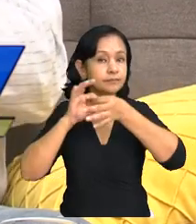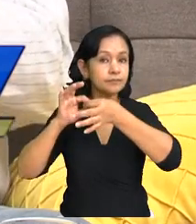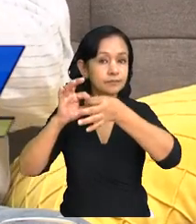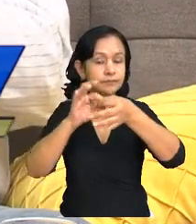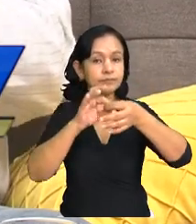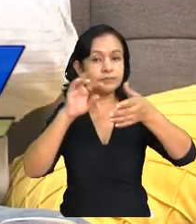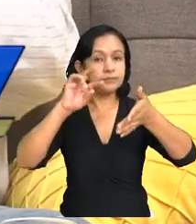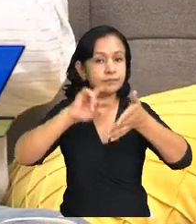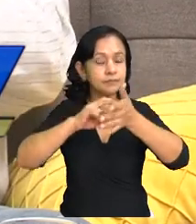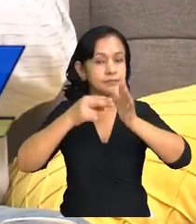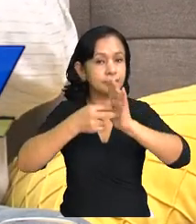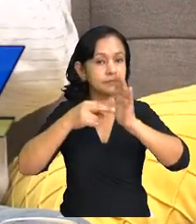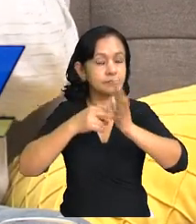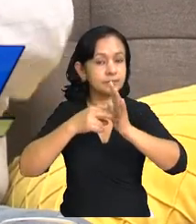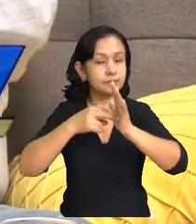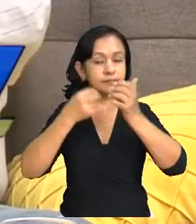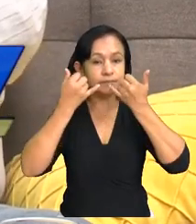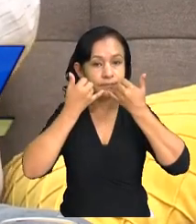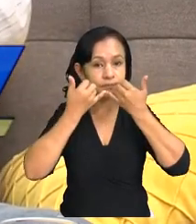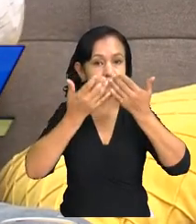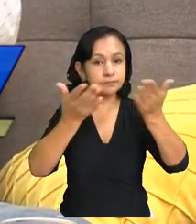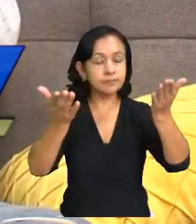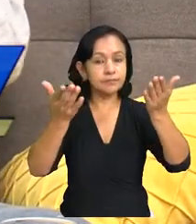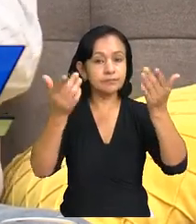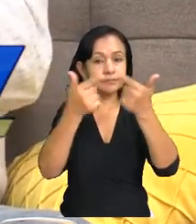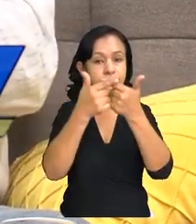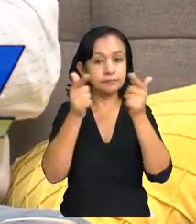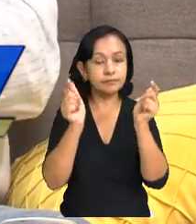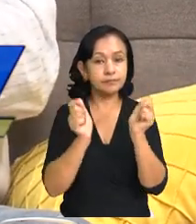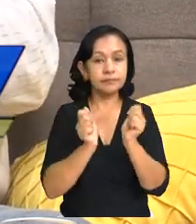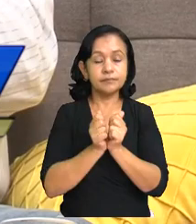eso? Okay. Que la información sobre el sector,